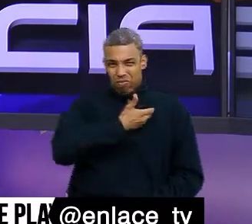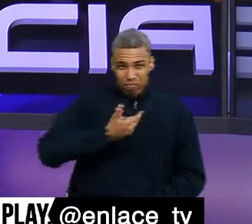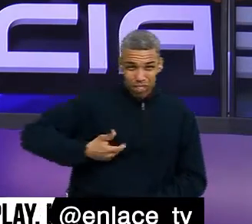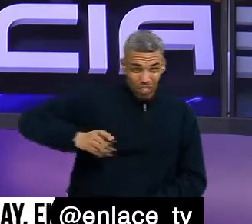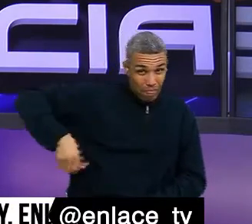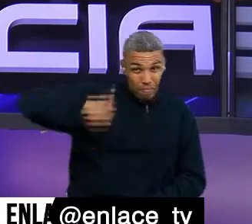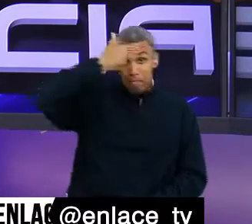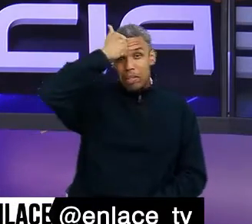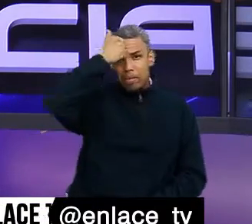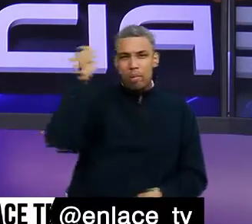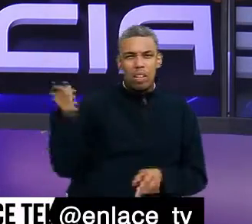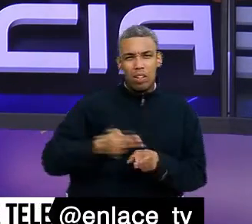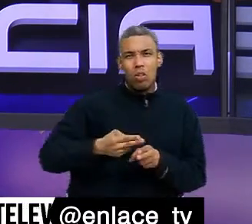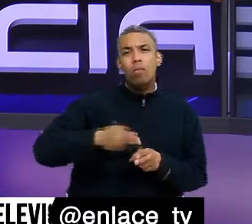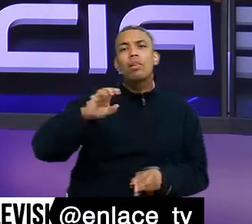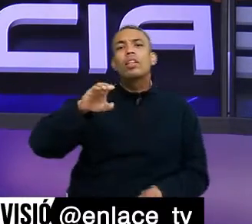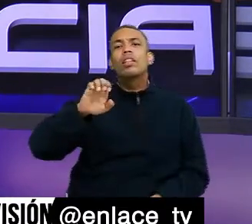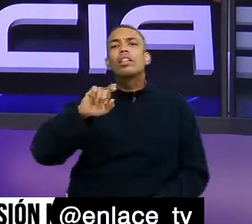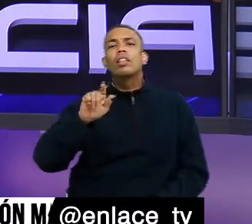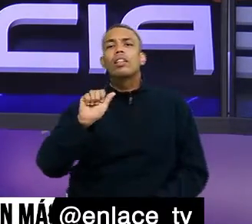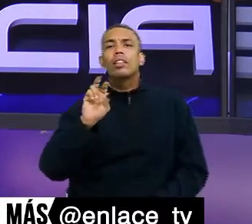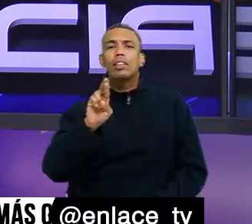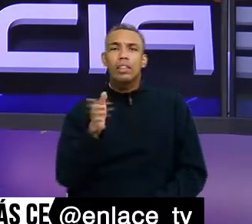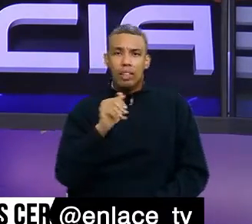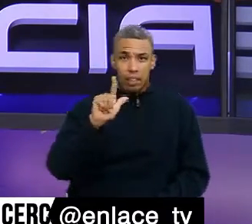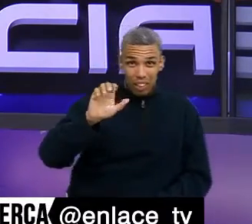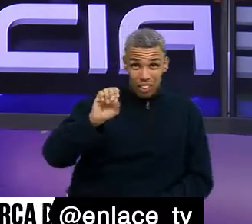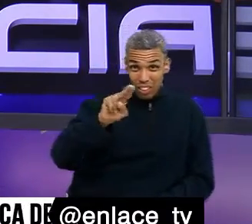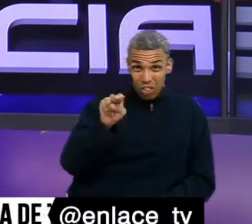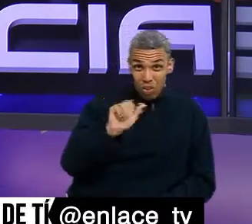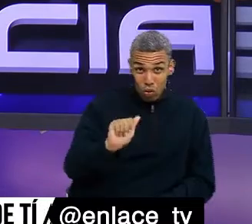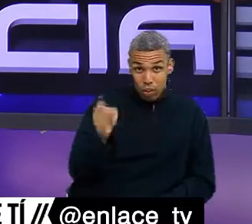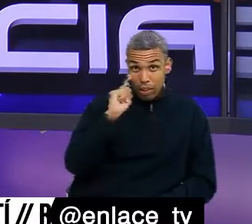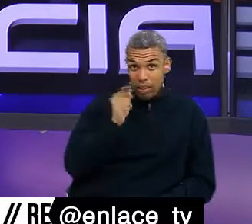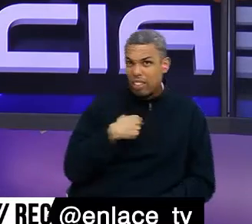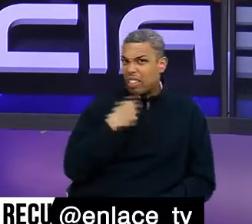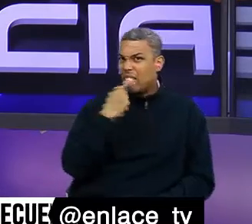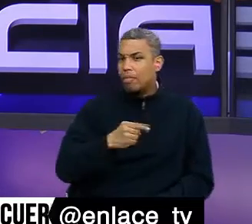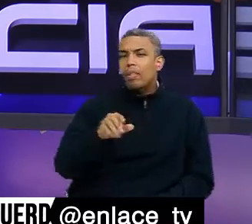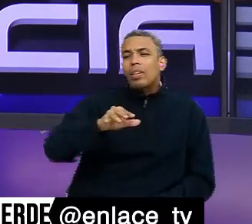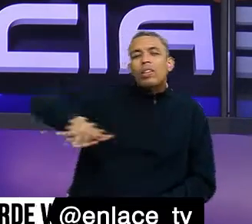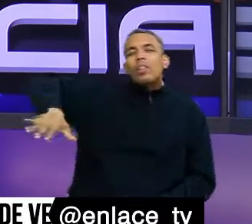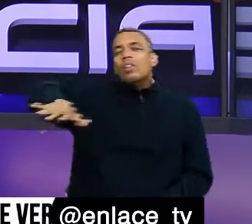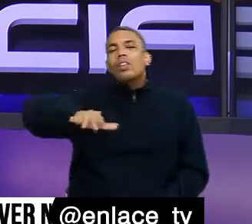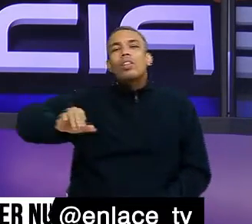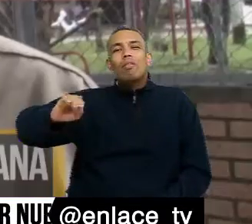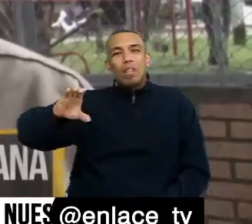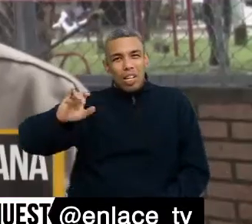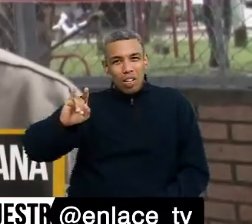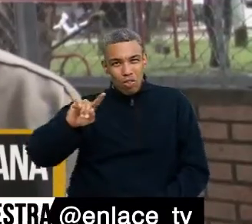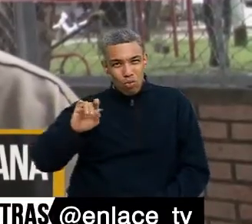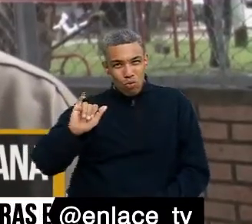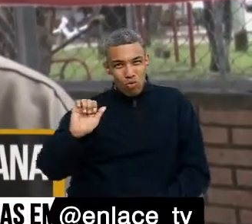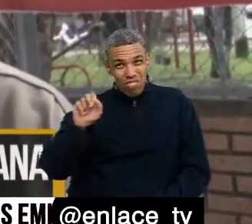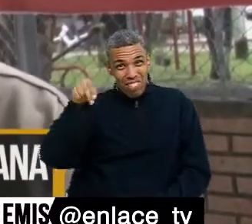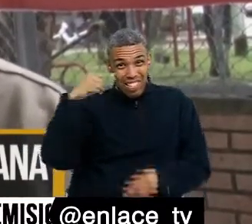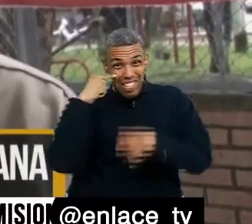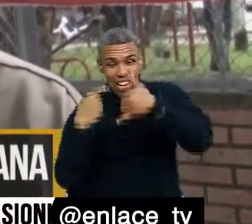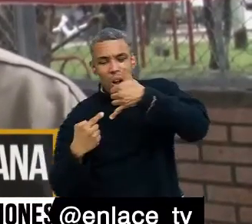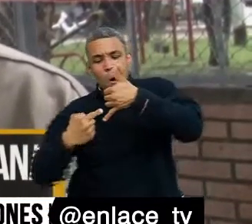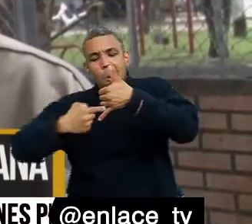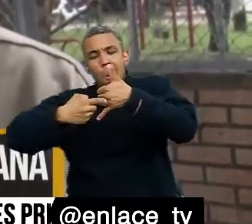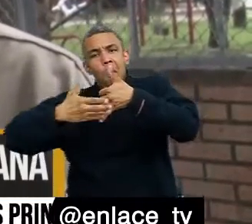esta emisión a la importancia de la operación directa de Campo Cusiana por parte de Ecopetrol. Bueno, el Campo Cusiana